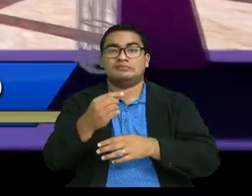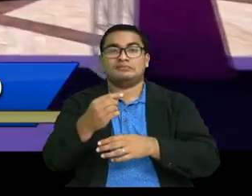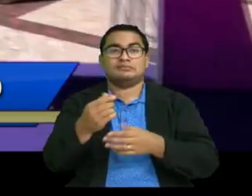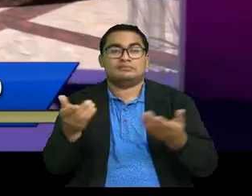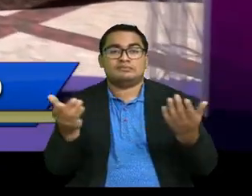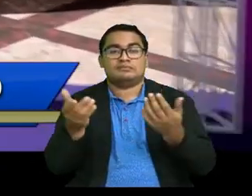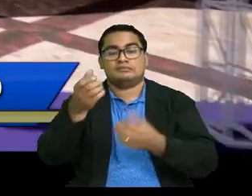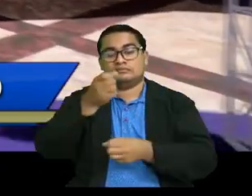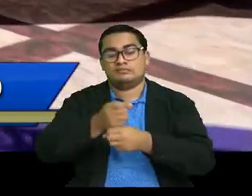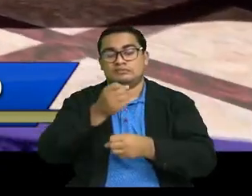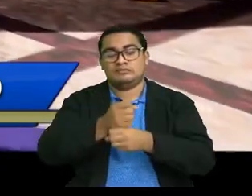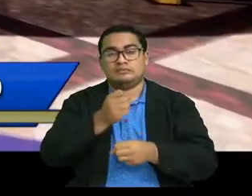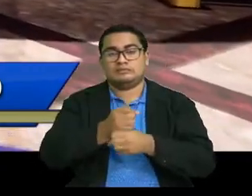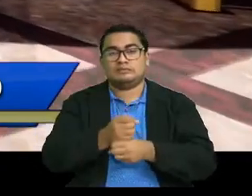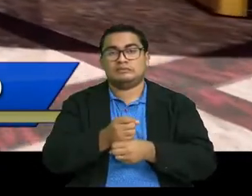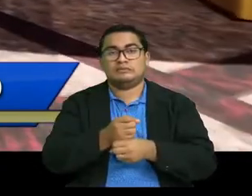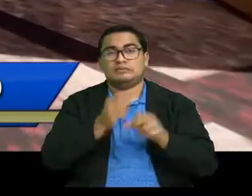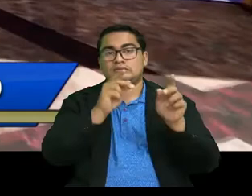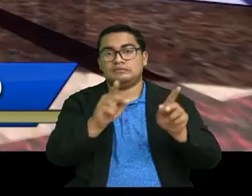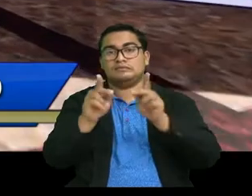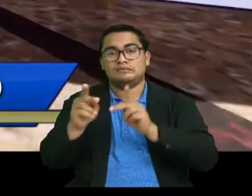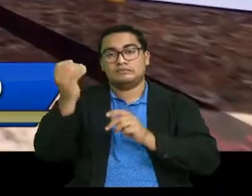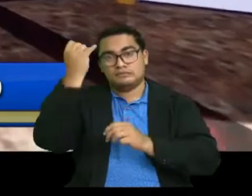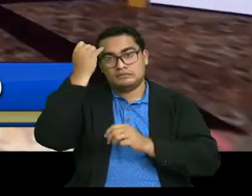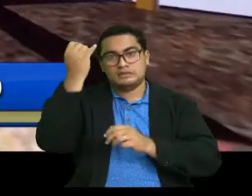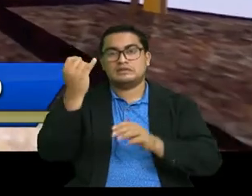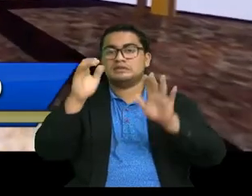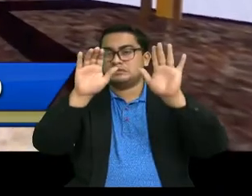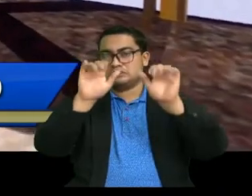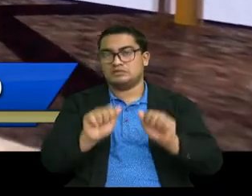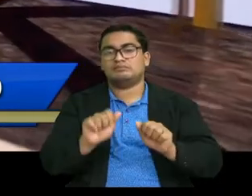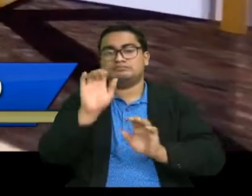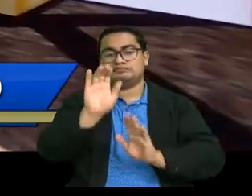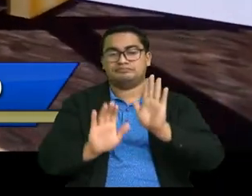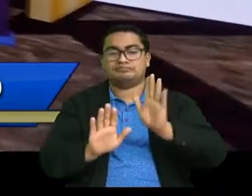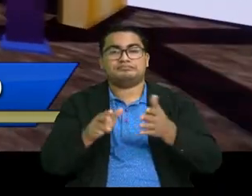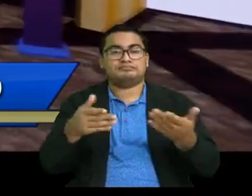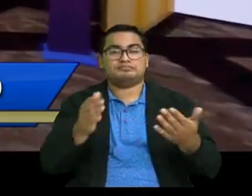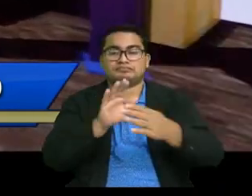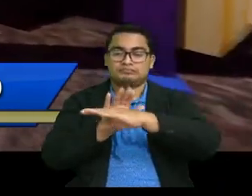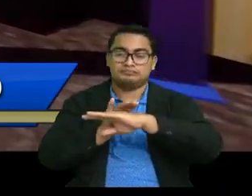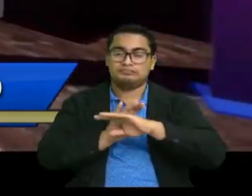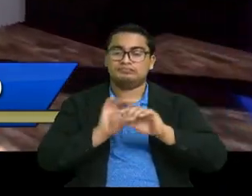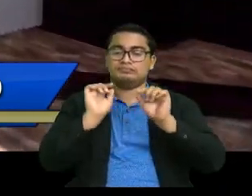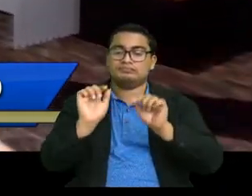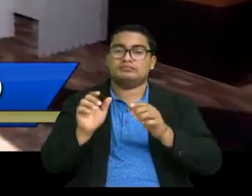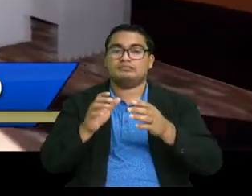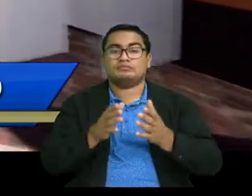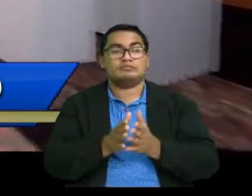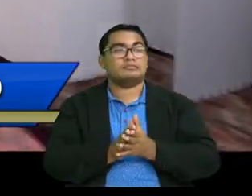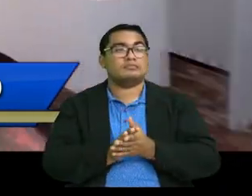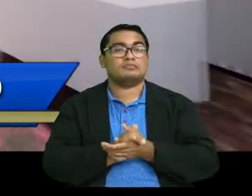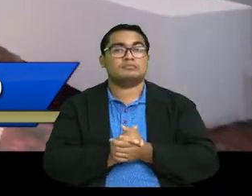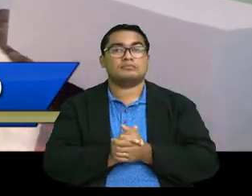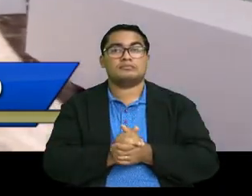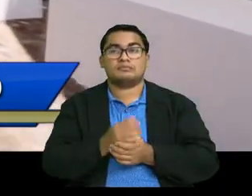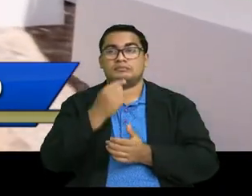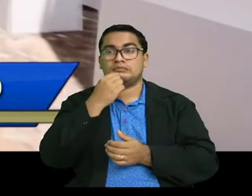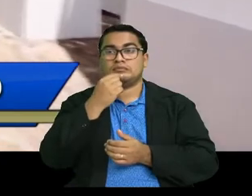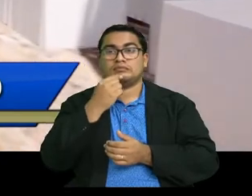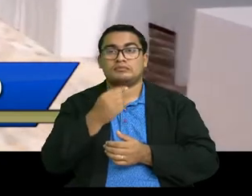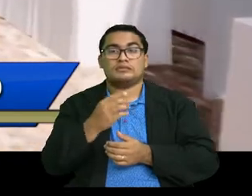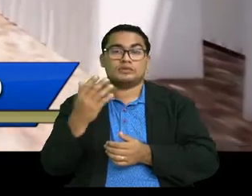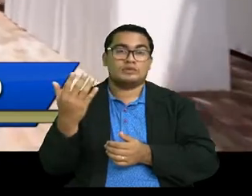en todos los rubros de los emprendedores que ya están participando o convocados para estar en ese día? Sí, en la medida que se han inscrito todos